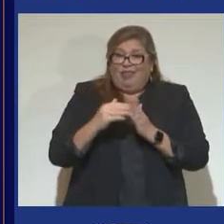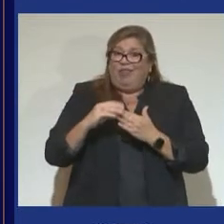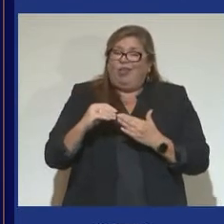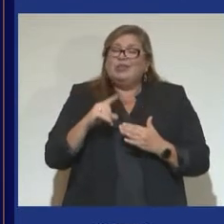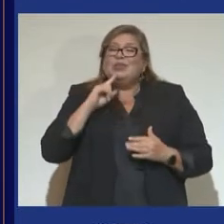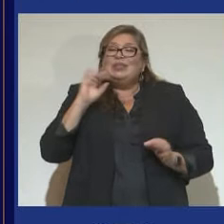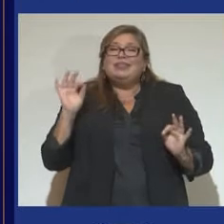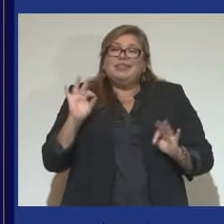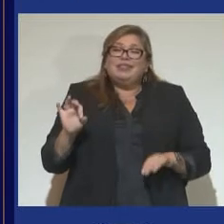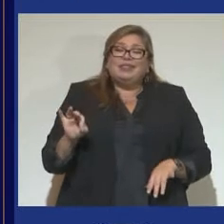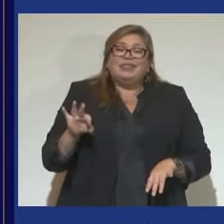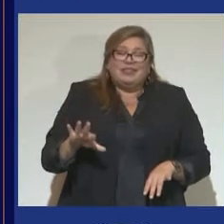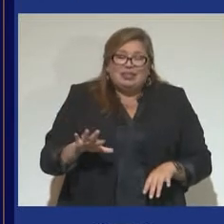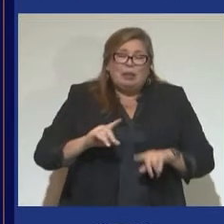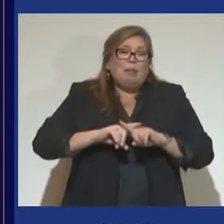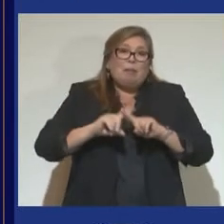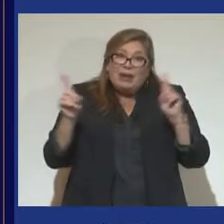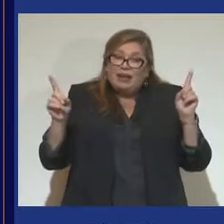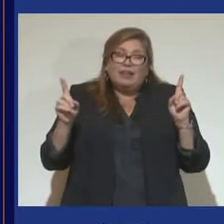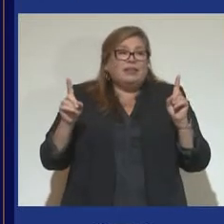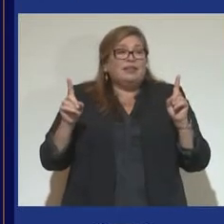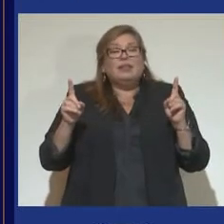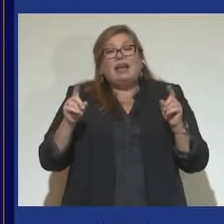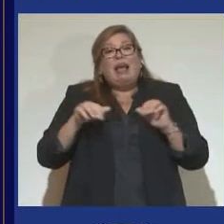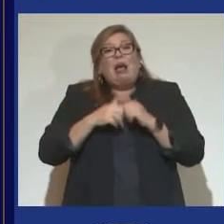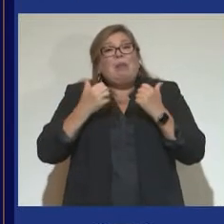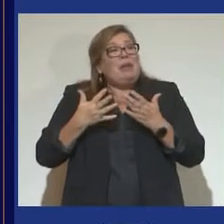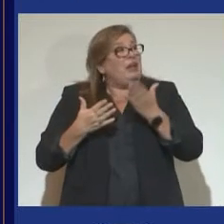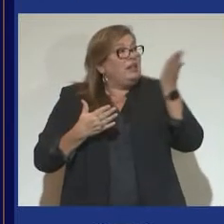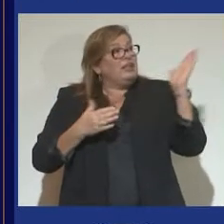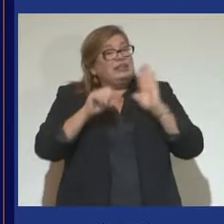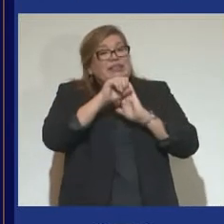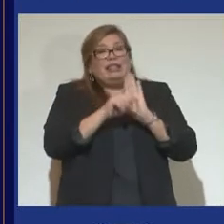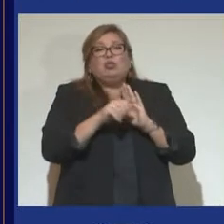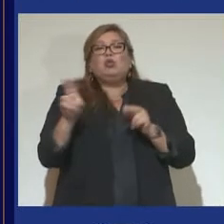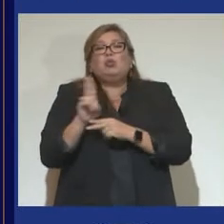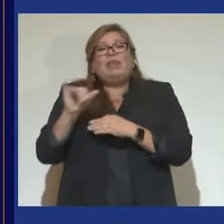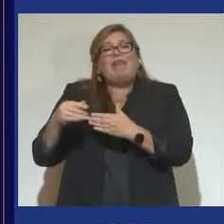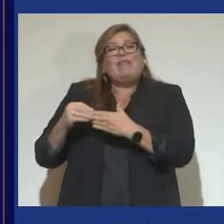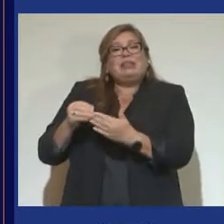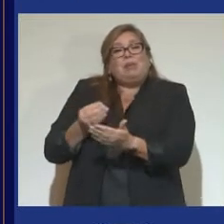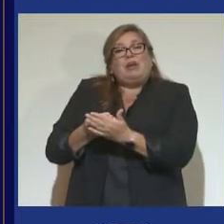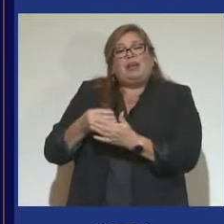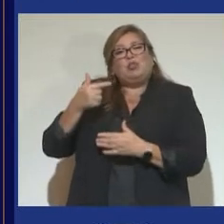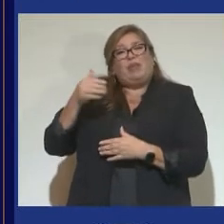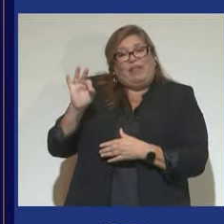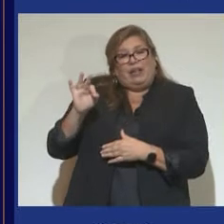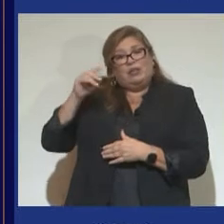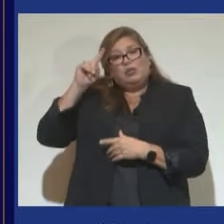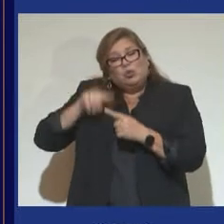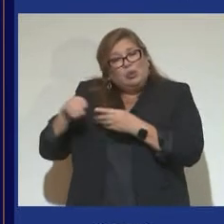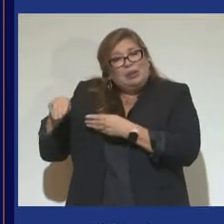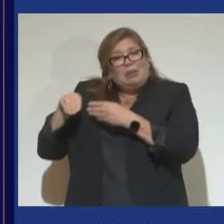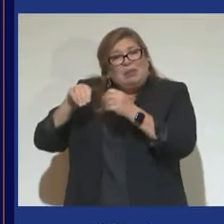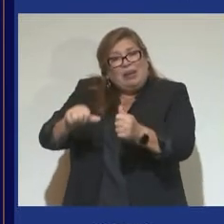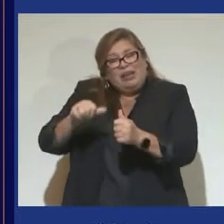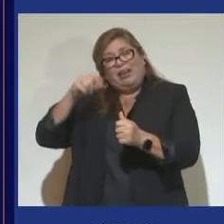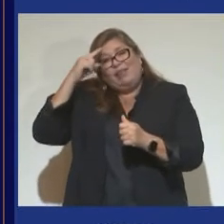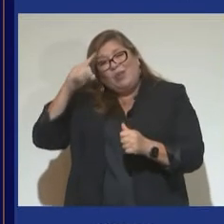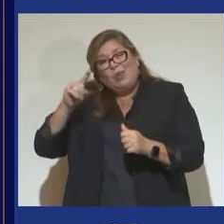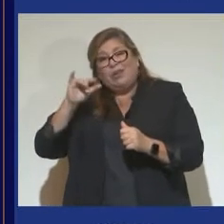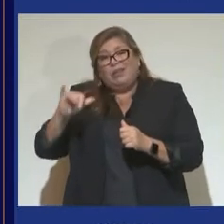cerca es muy poco pero cuántos estados están utilizando el fondo general para pagar los las